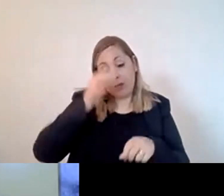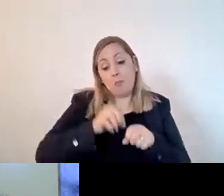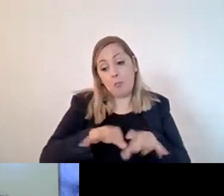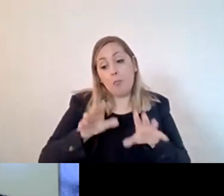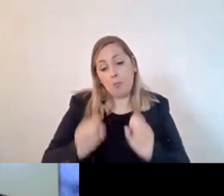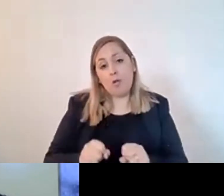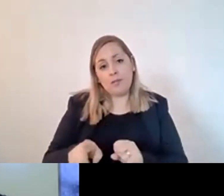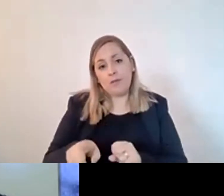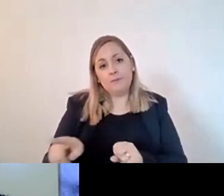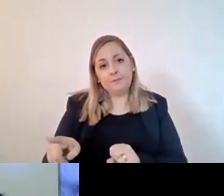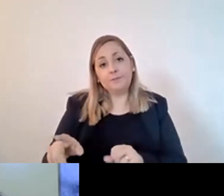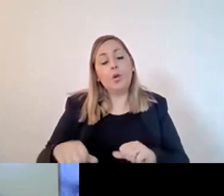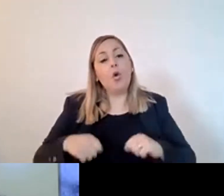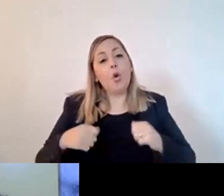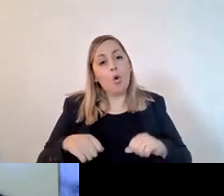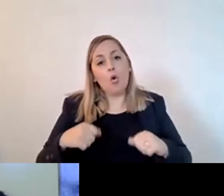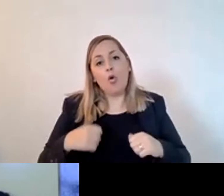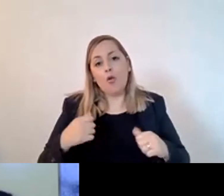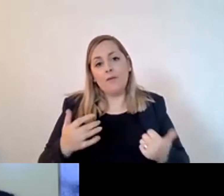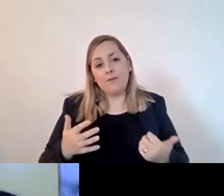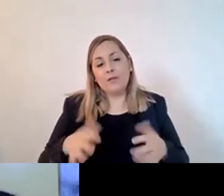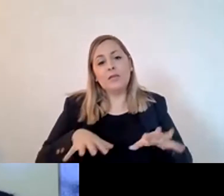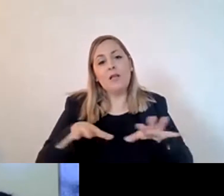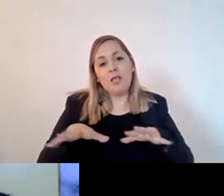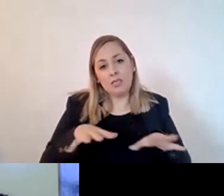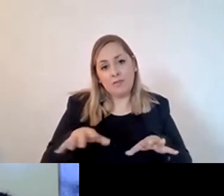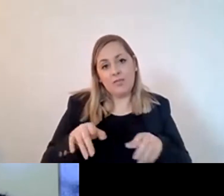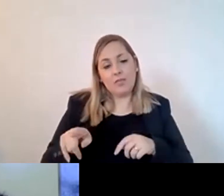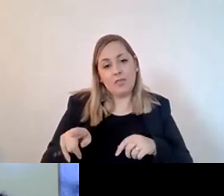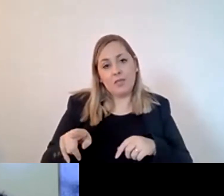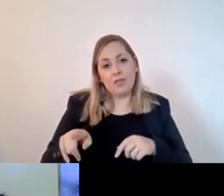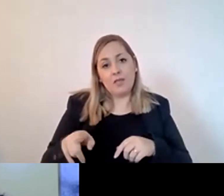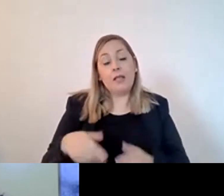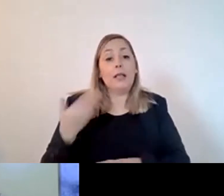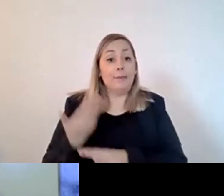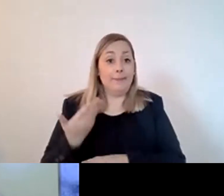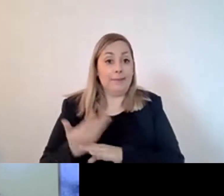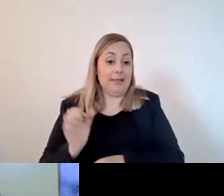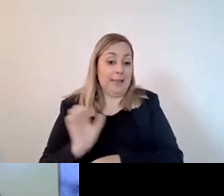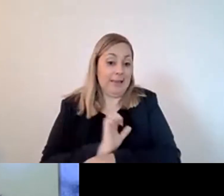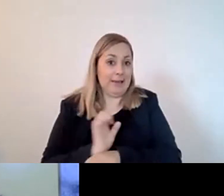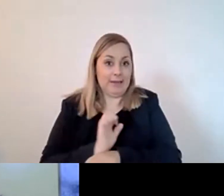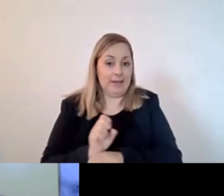factible. Estos jóvenes, las actividades en que demandan energía